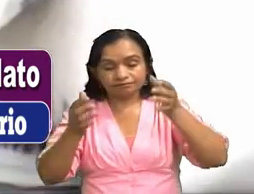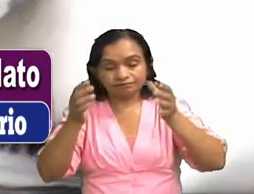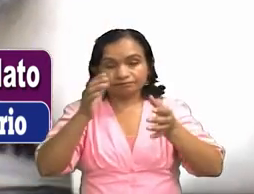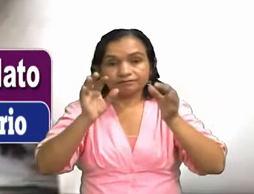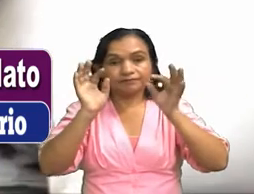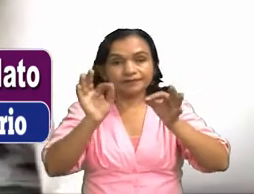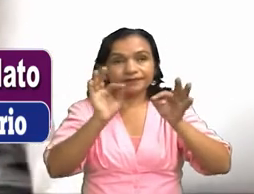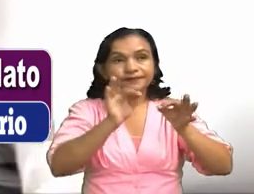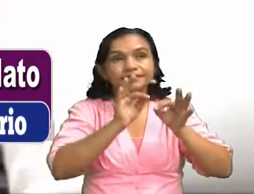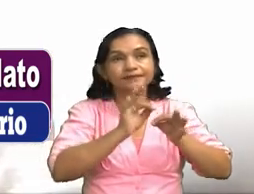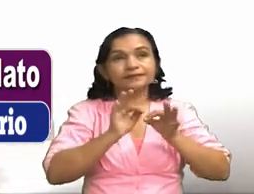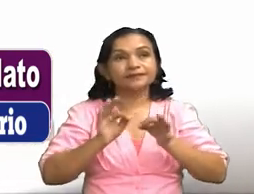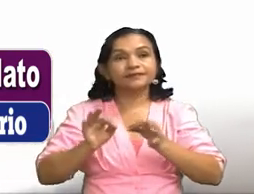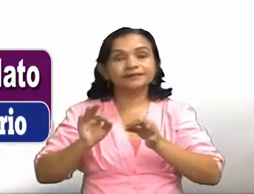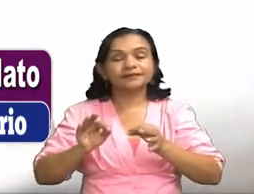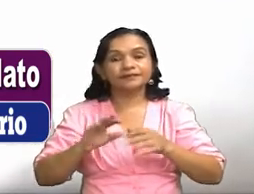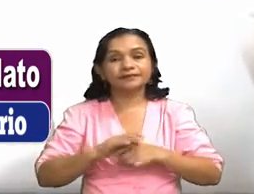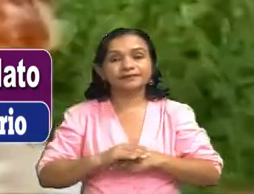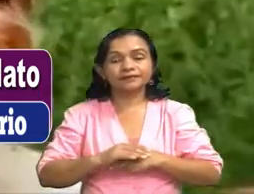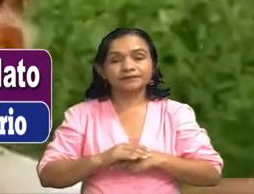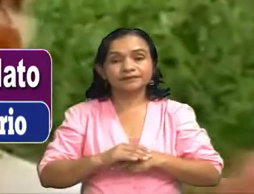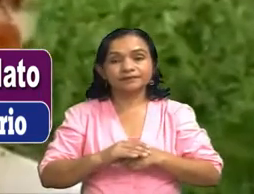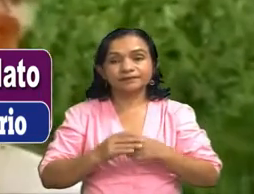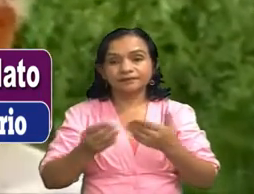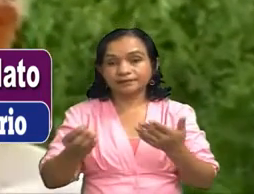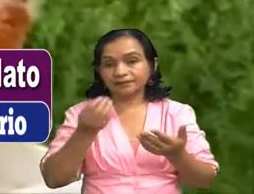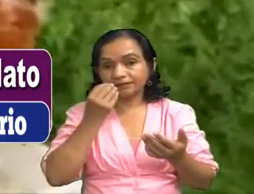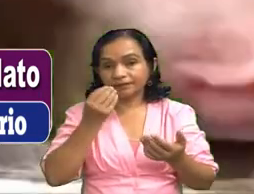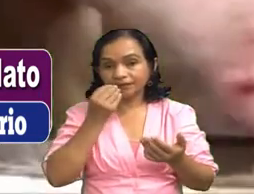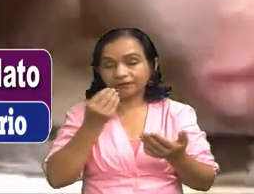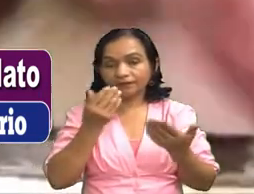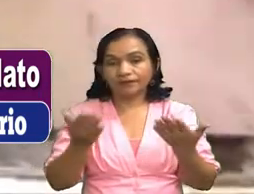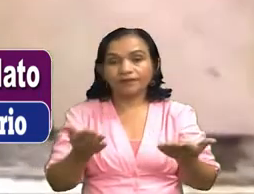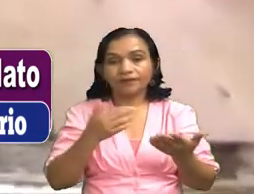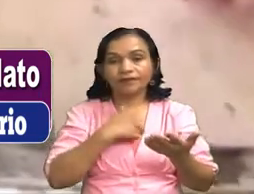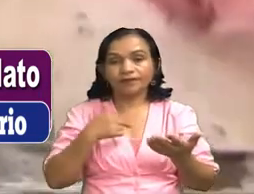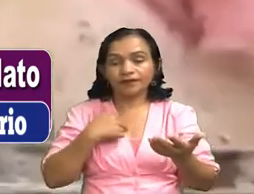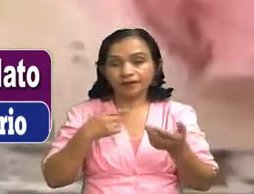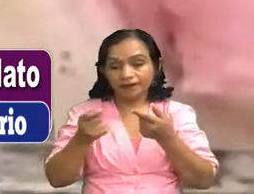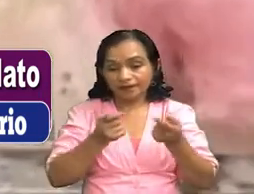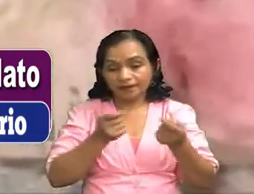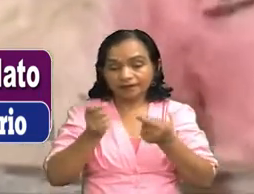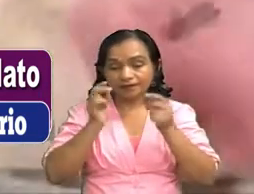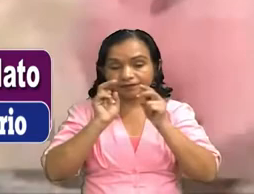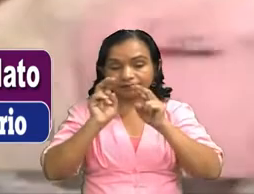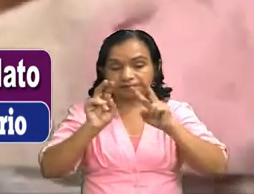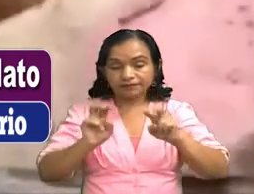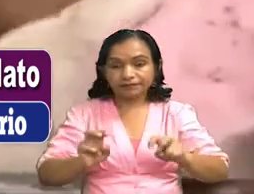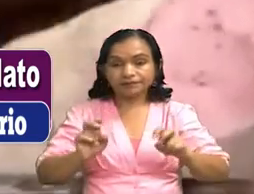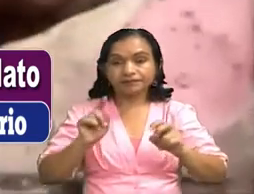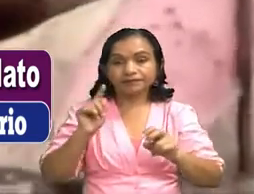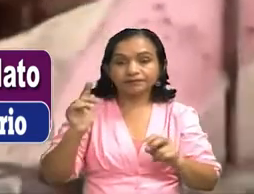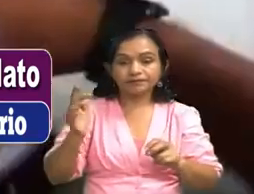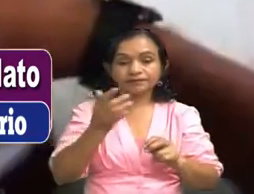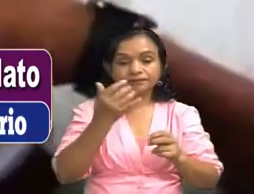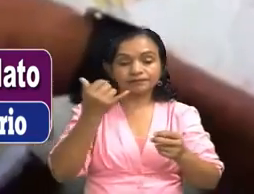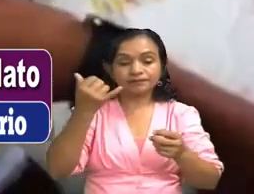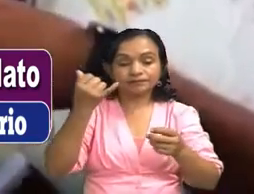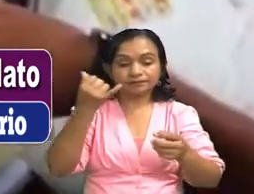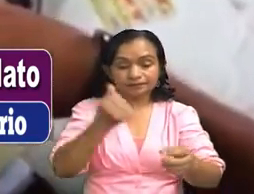línea de su postura, sus líneas de concentrado, porque como institución nos toca revisar todo eso. Todo lo que es